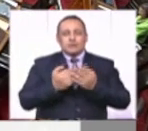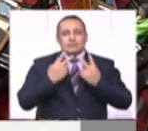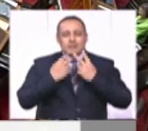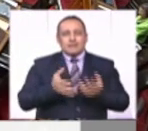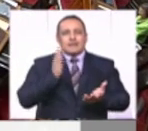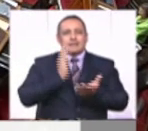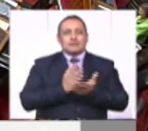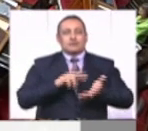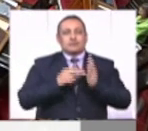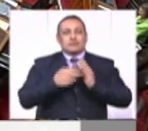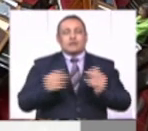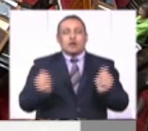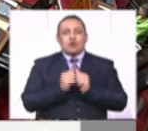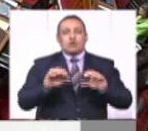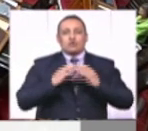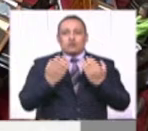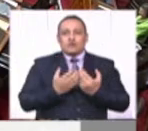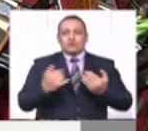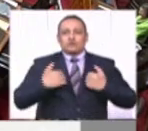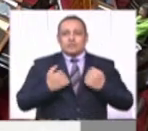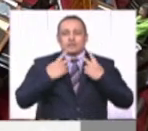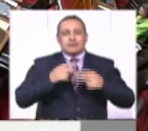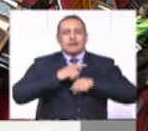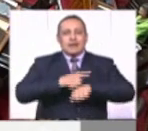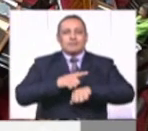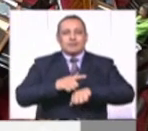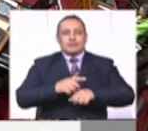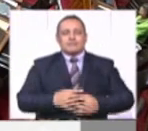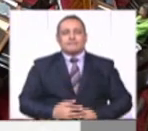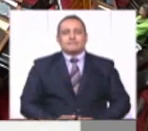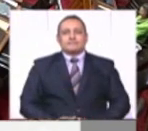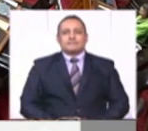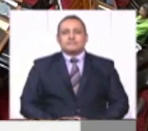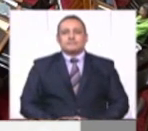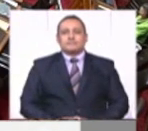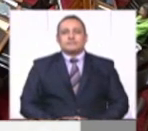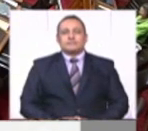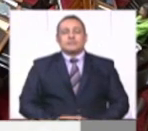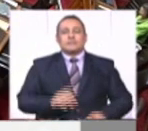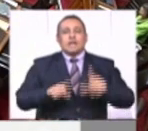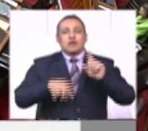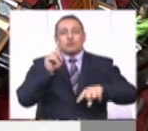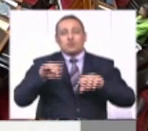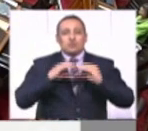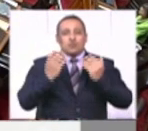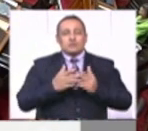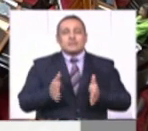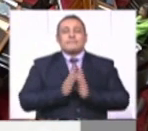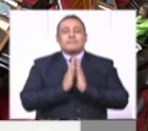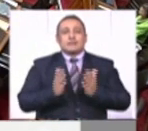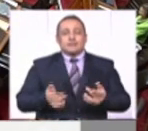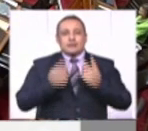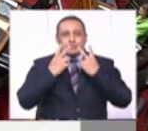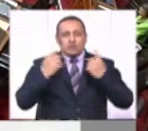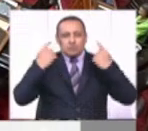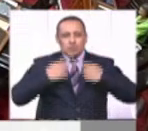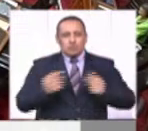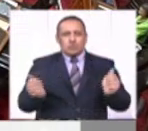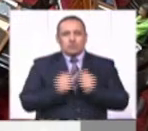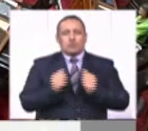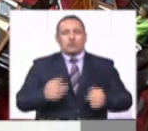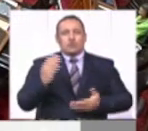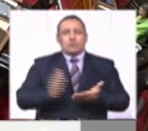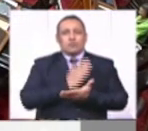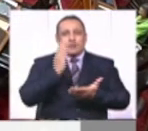sanción impuesta por el congreso es inmediata si un congresista solicitara como consecuencia de la